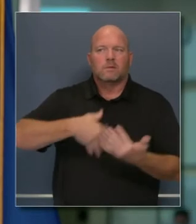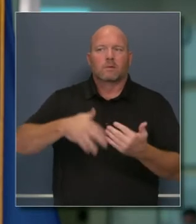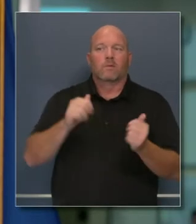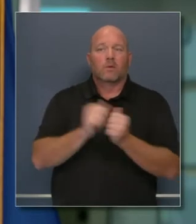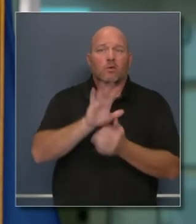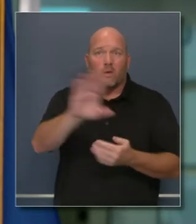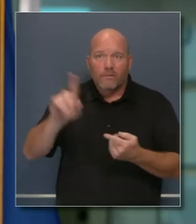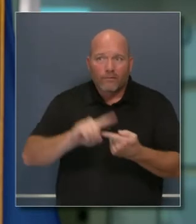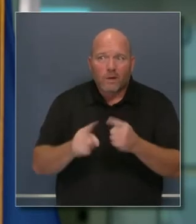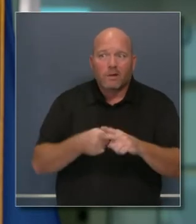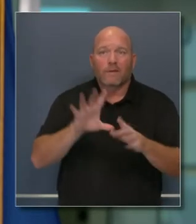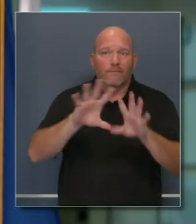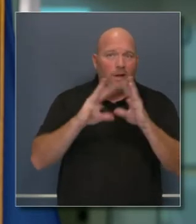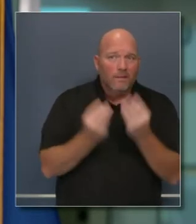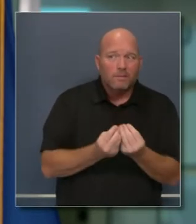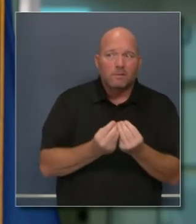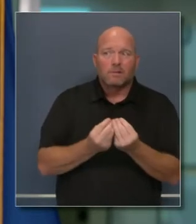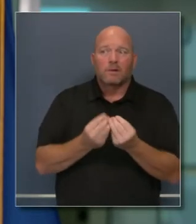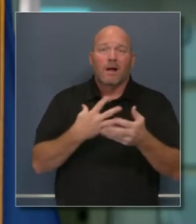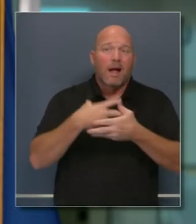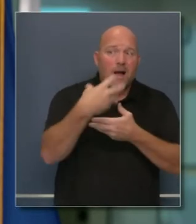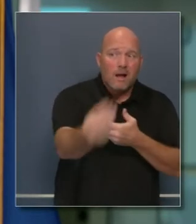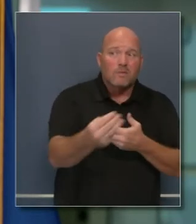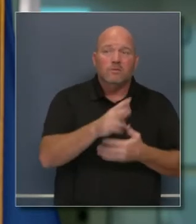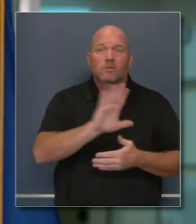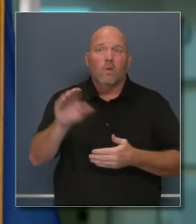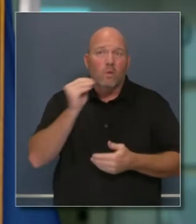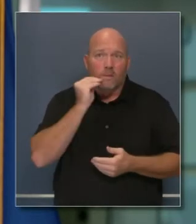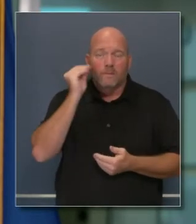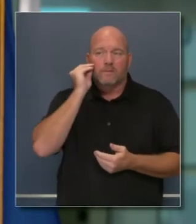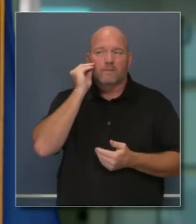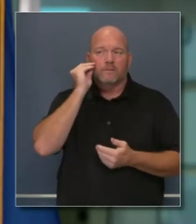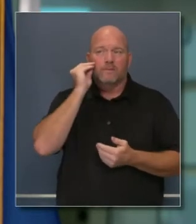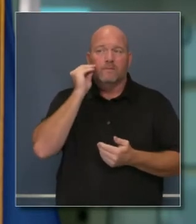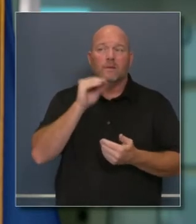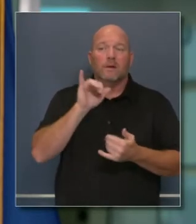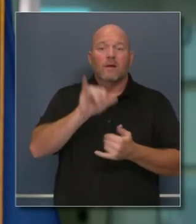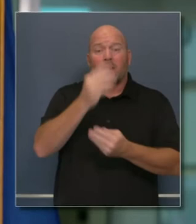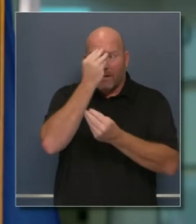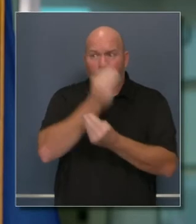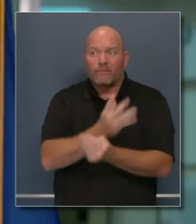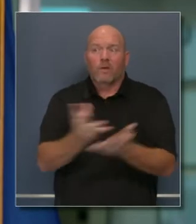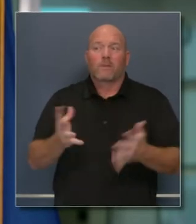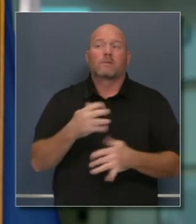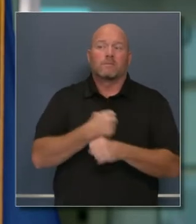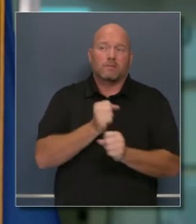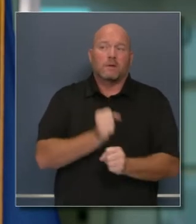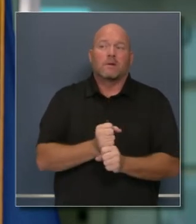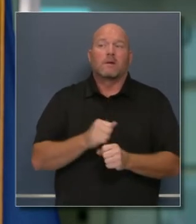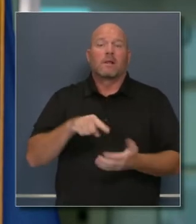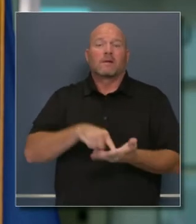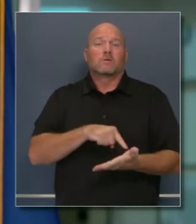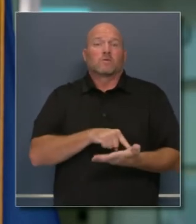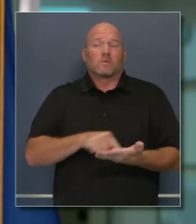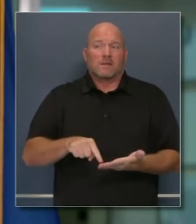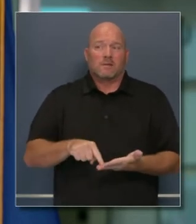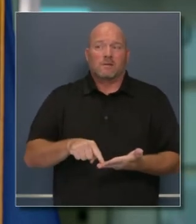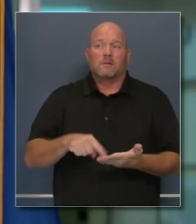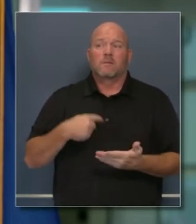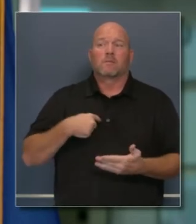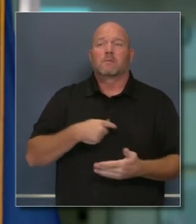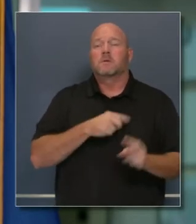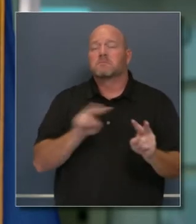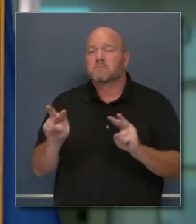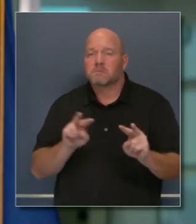y estar con familiares y amistades afuera de su casa. Estas últimas noticias hemos